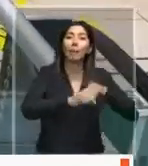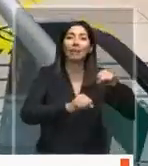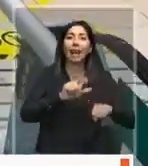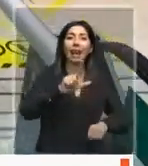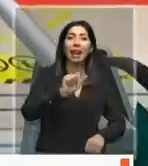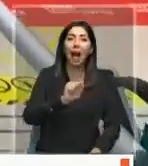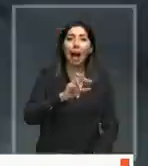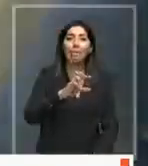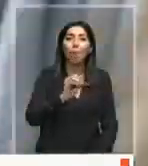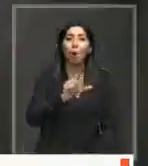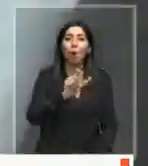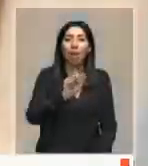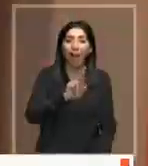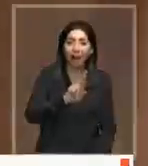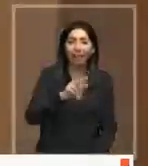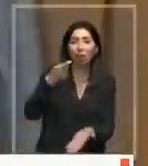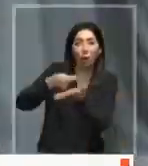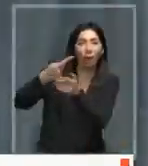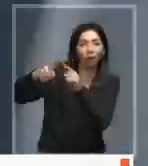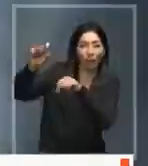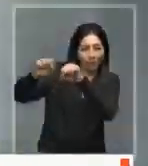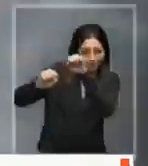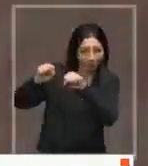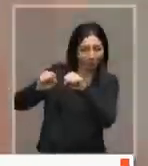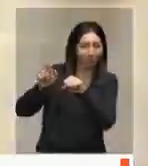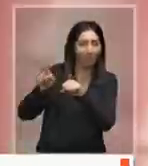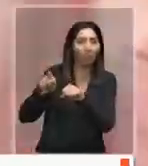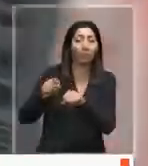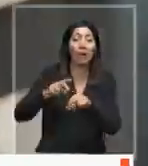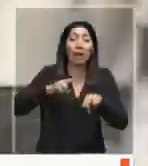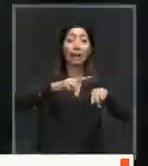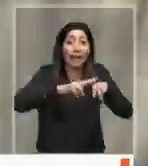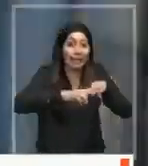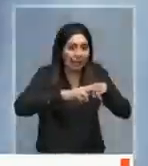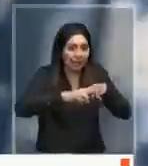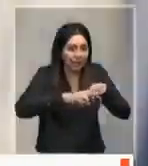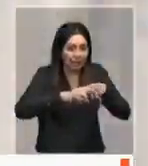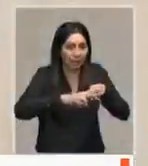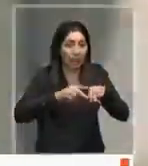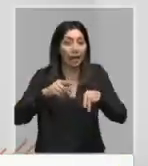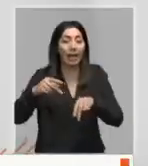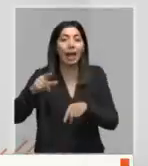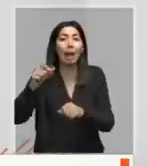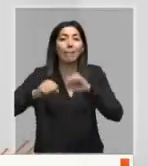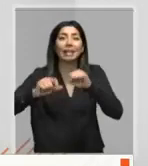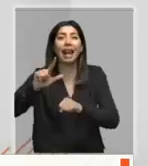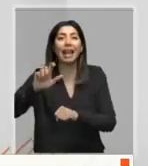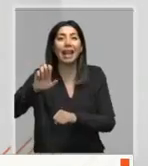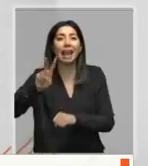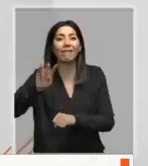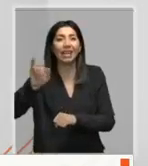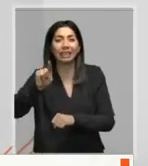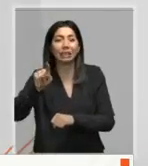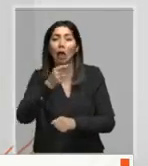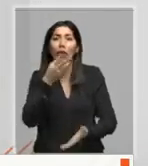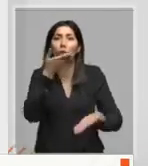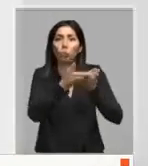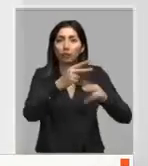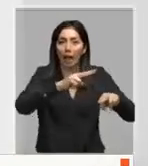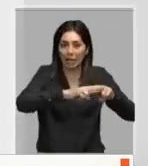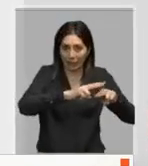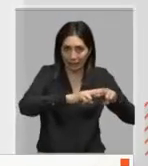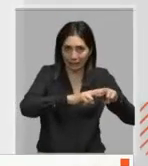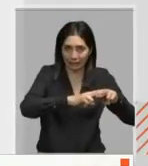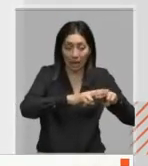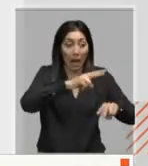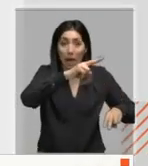Kiki Imports. ITES, consultado por la acusación de Levi's, nos respondió lo siguiente. ITES no es propietario de la ropa forada